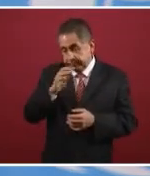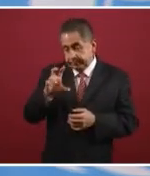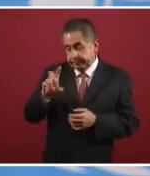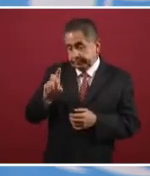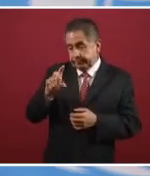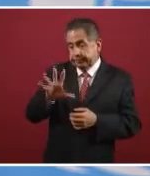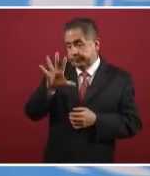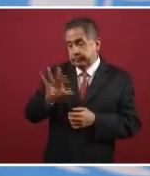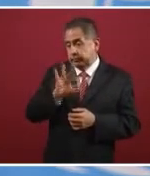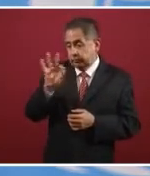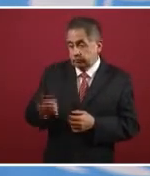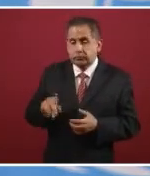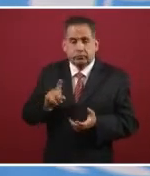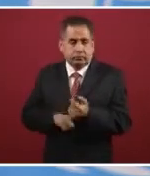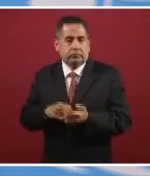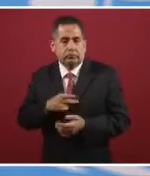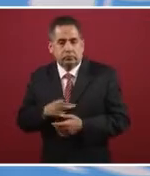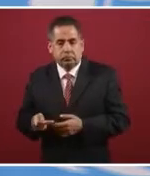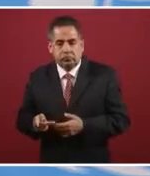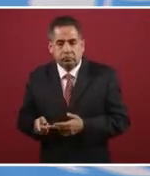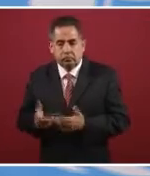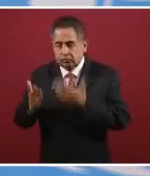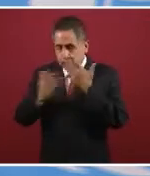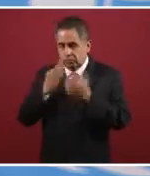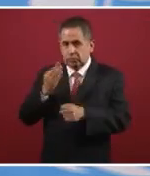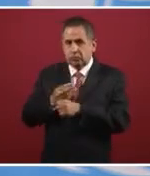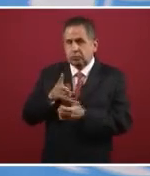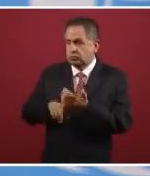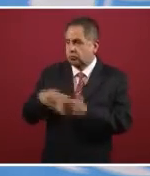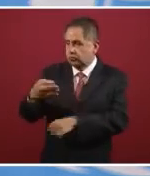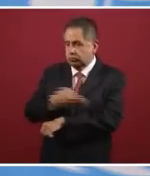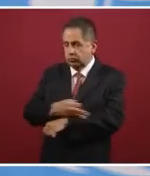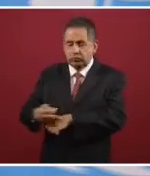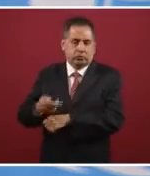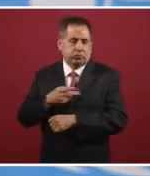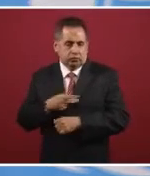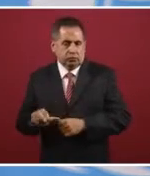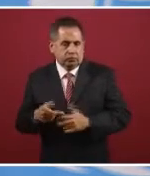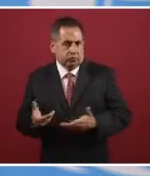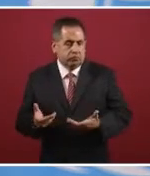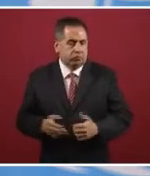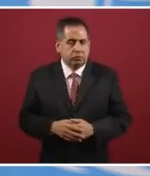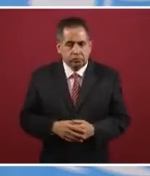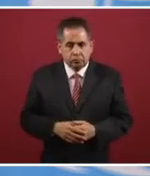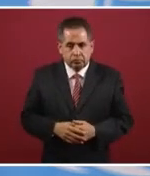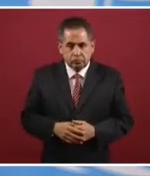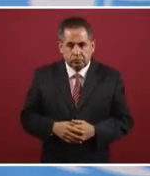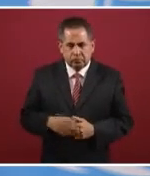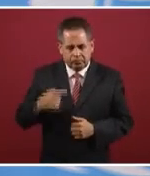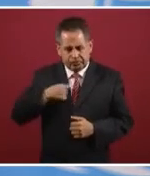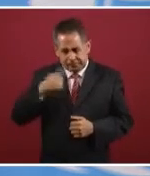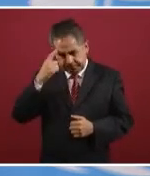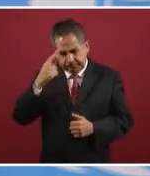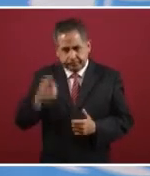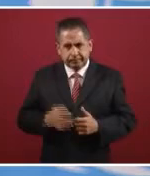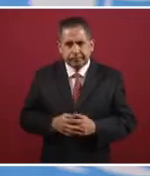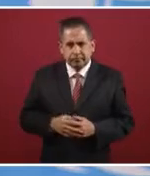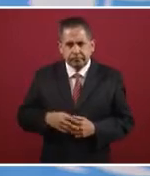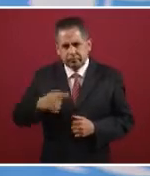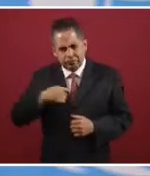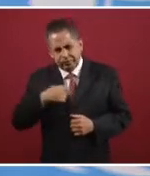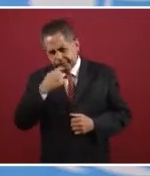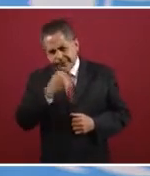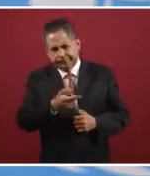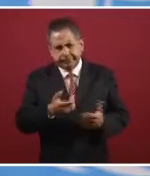35% eran estudiantes de familias pobres. Y entonces le dije,